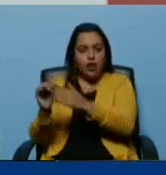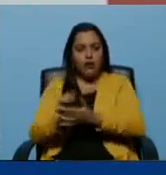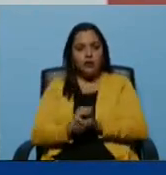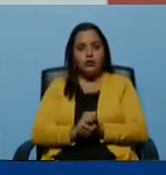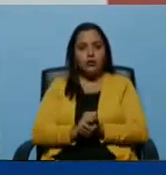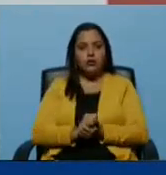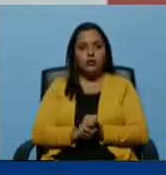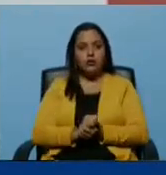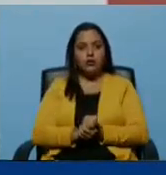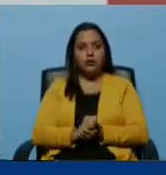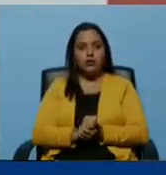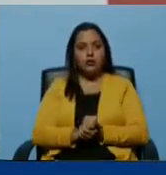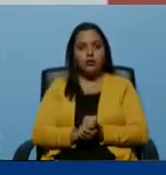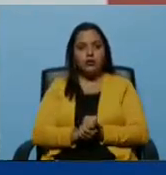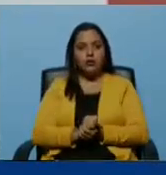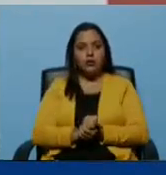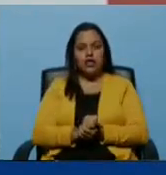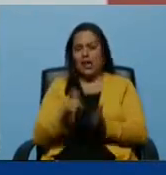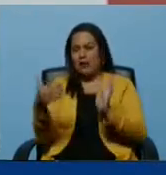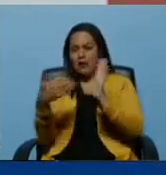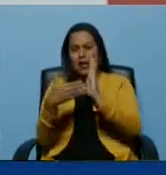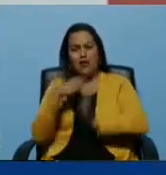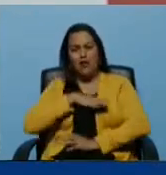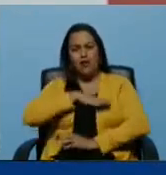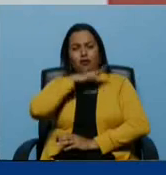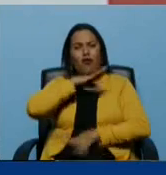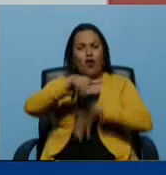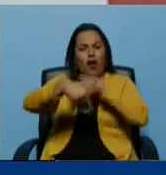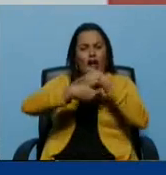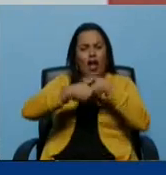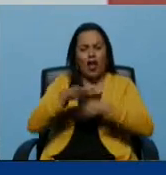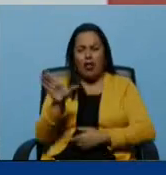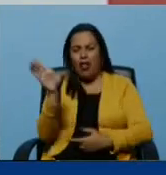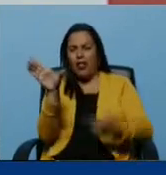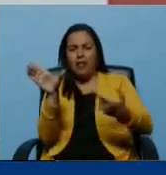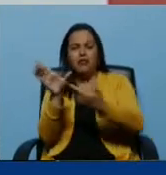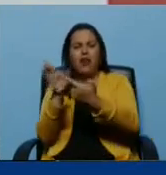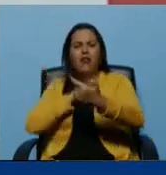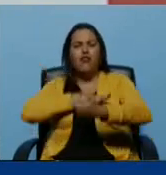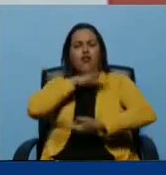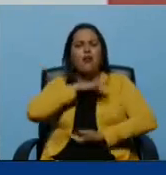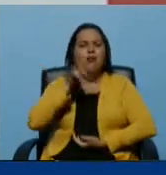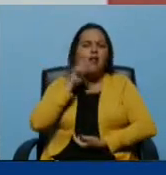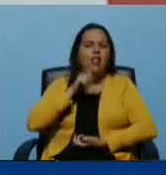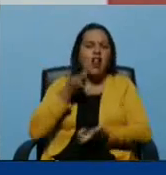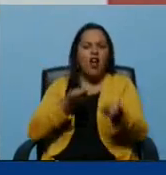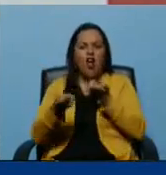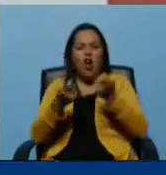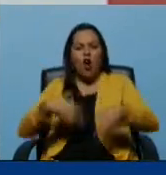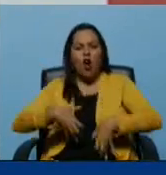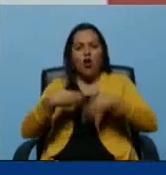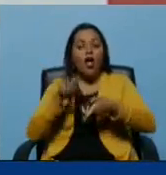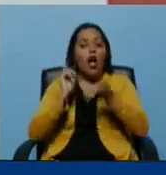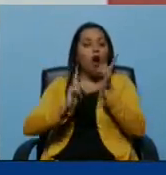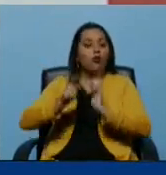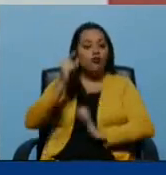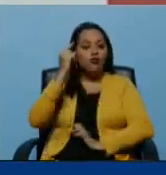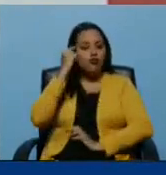que 1000 redes sociales saturadas de odio y de mentira y manipulación. Llegará el día